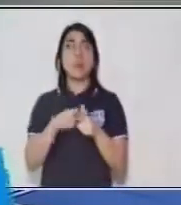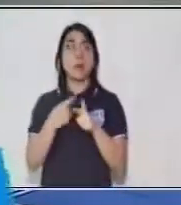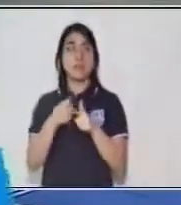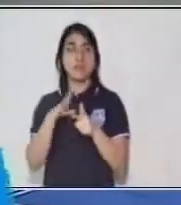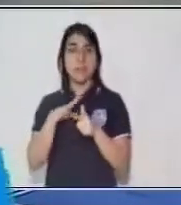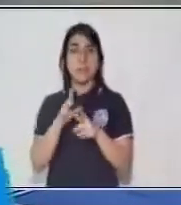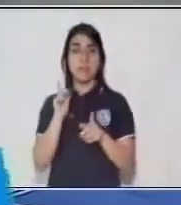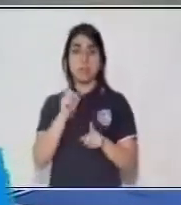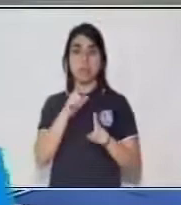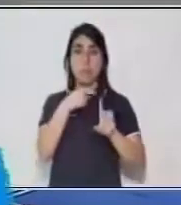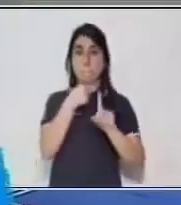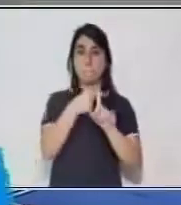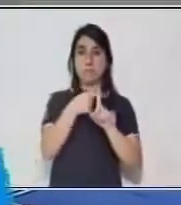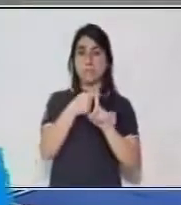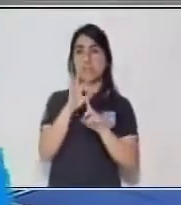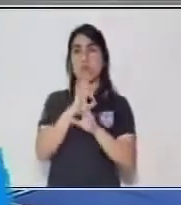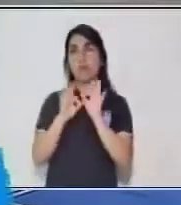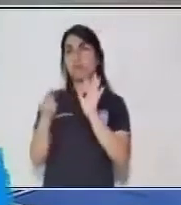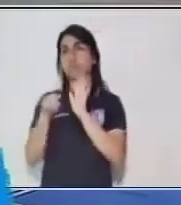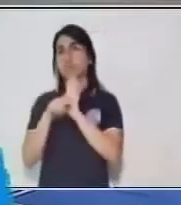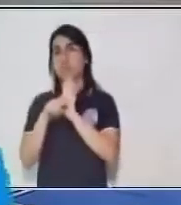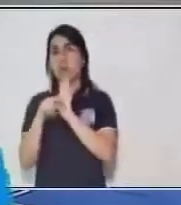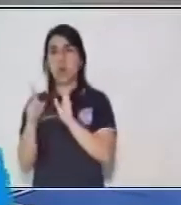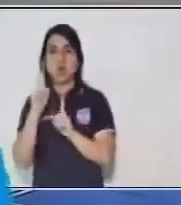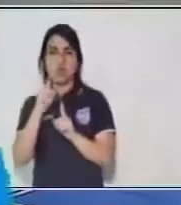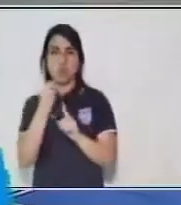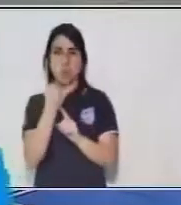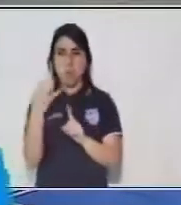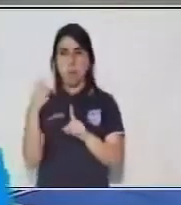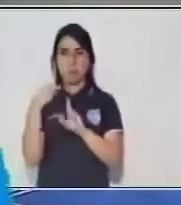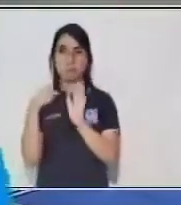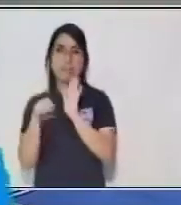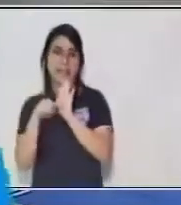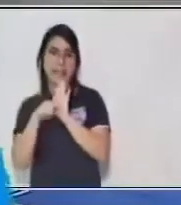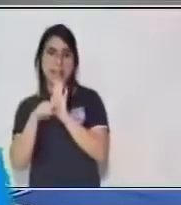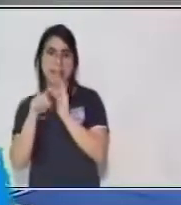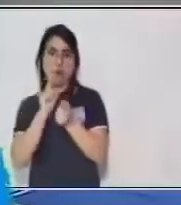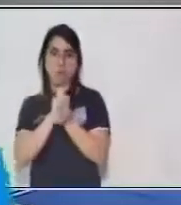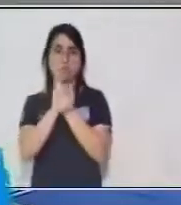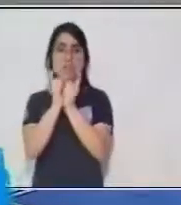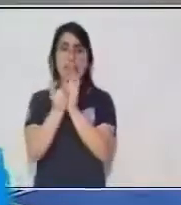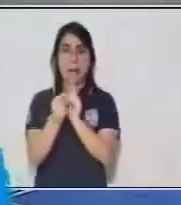es que se corre hacia la izquierda. Entonces,